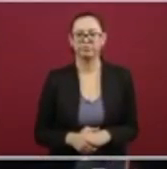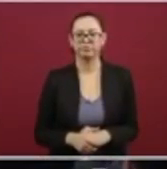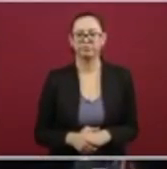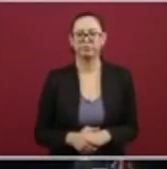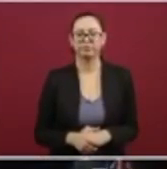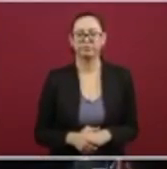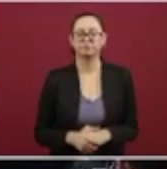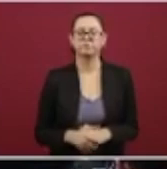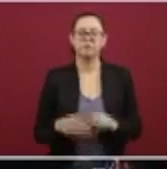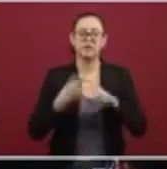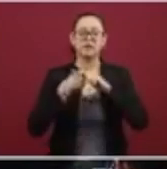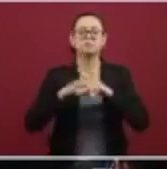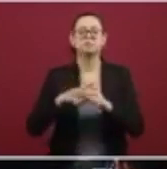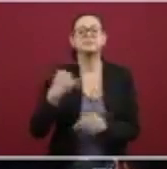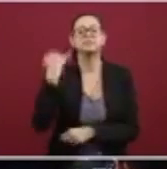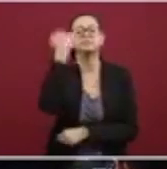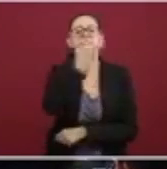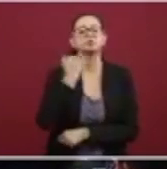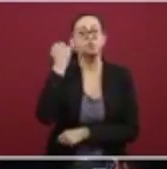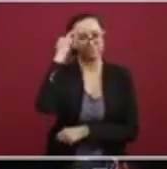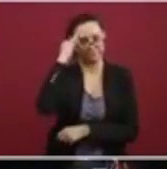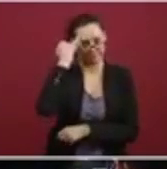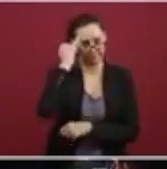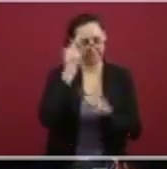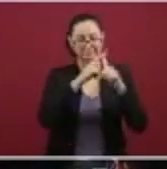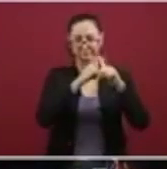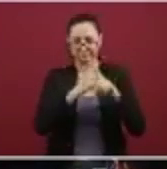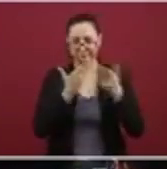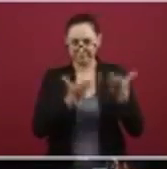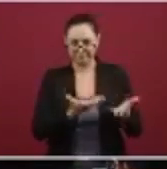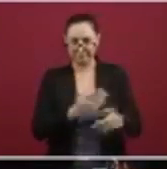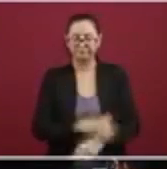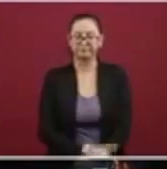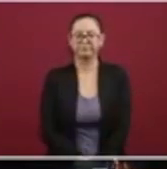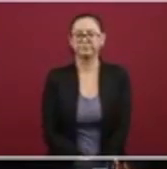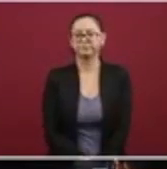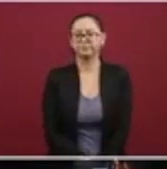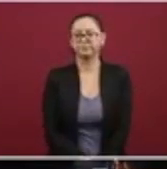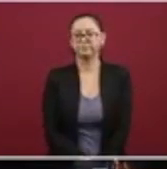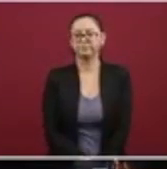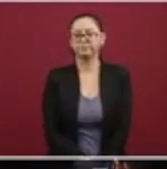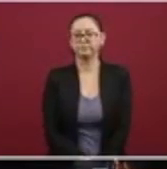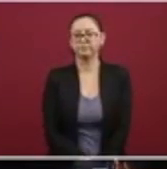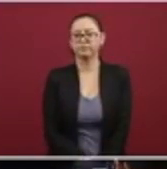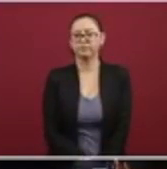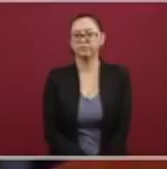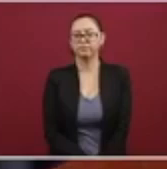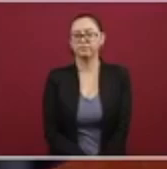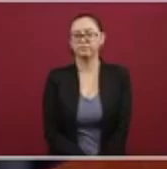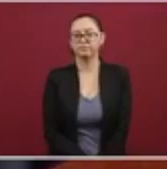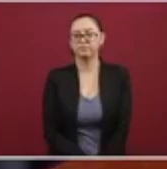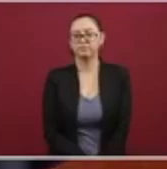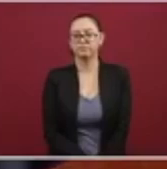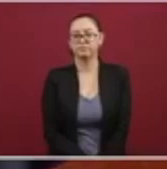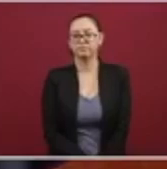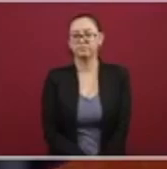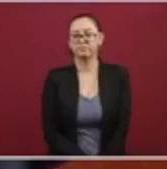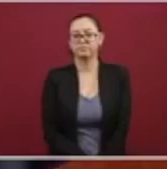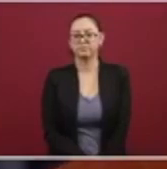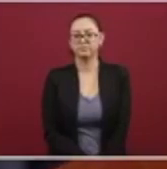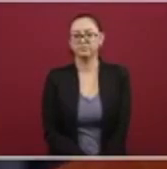Nina Tindale, Gatsi, Shinina, Kualinashka de Chile, Echotashati Tola, Andrés Manuel López Obrador.